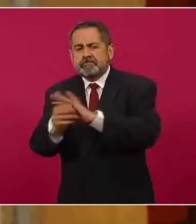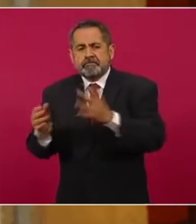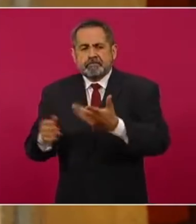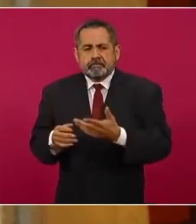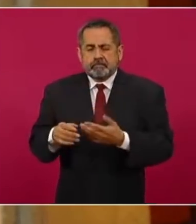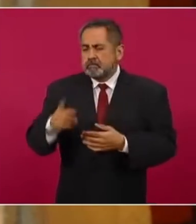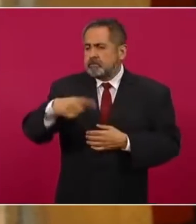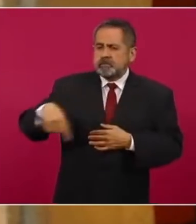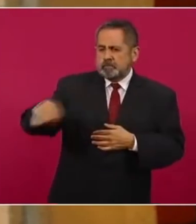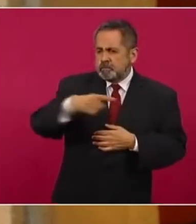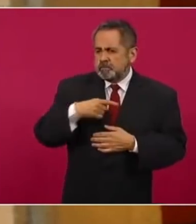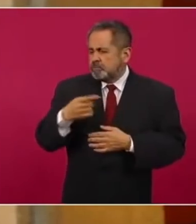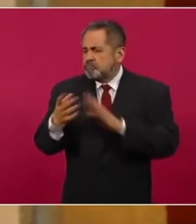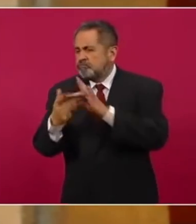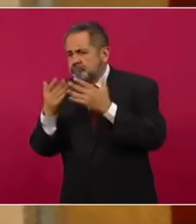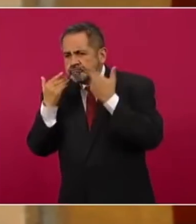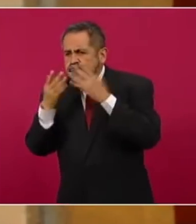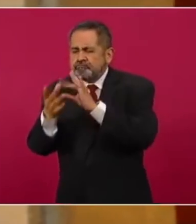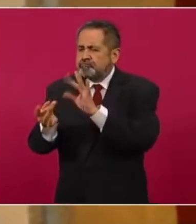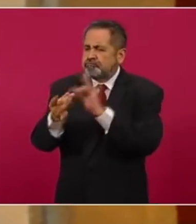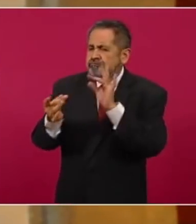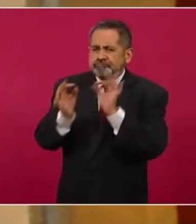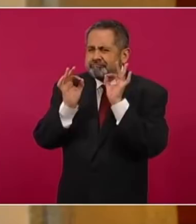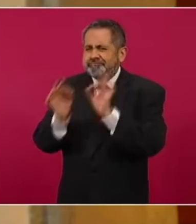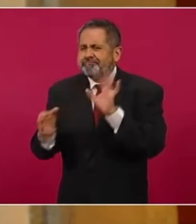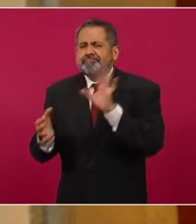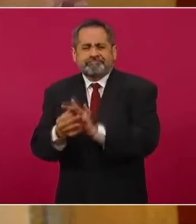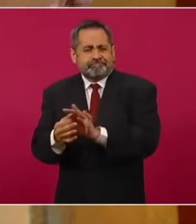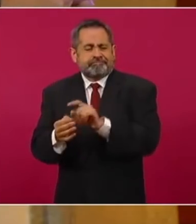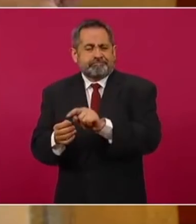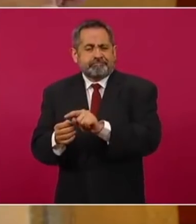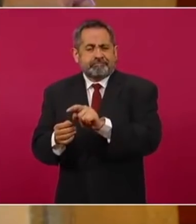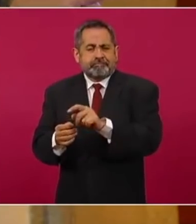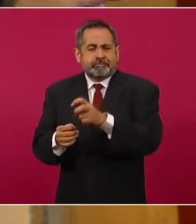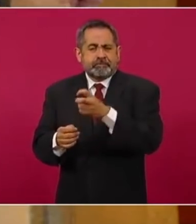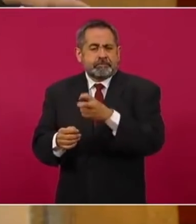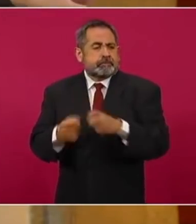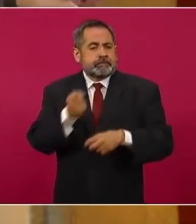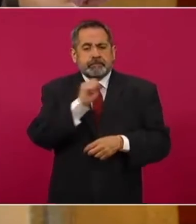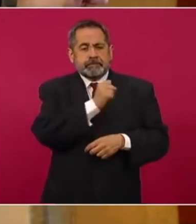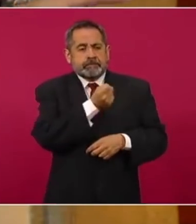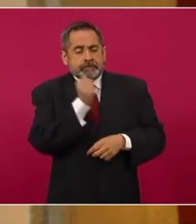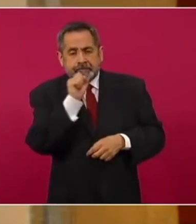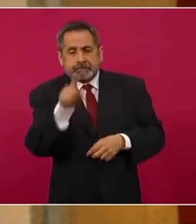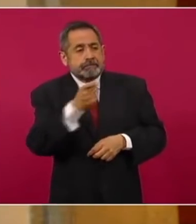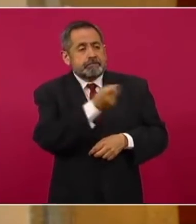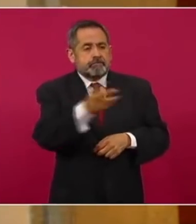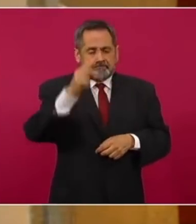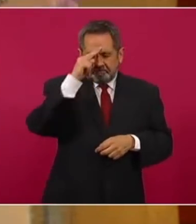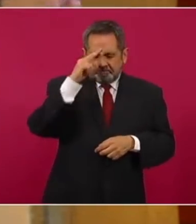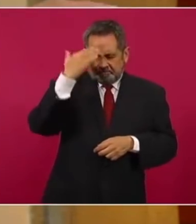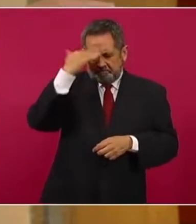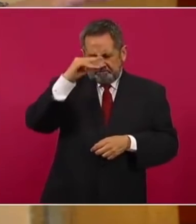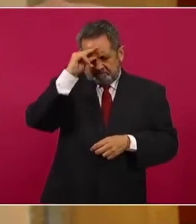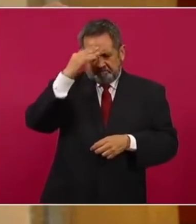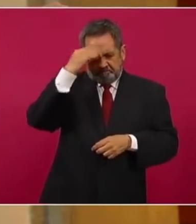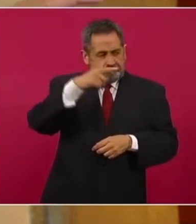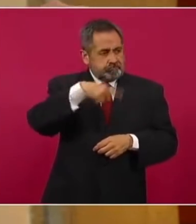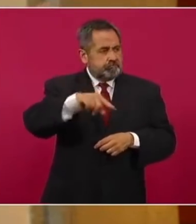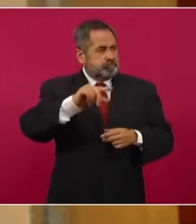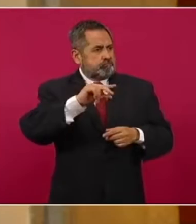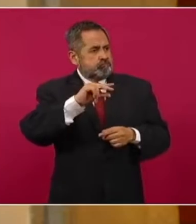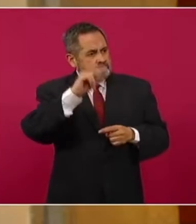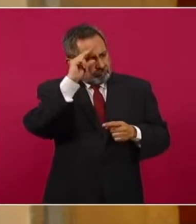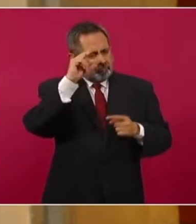de los de abajo, sino también de la gente lúcida y humana, de la clase media